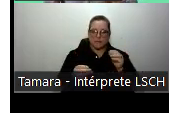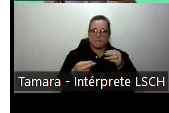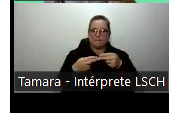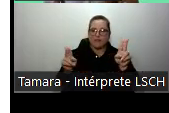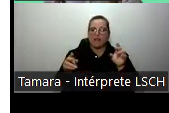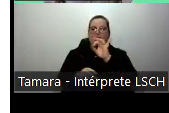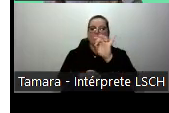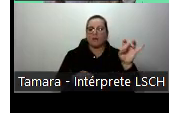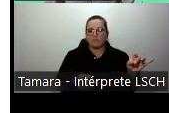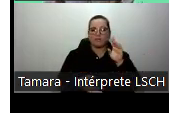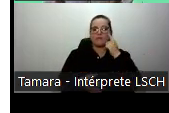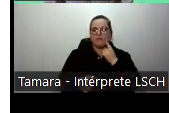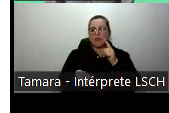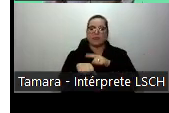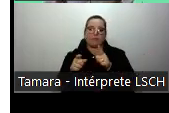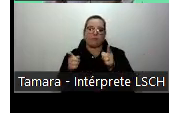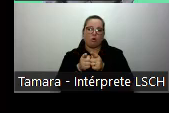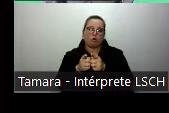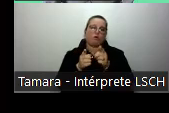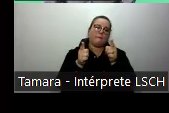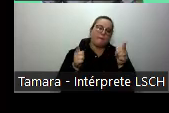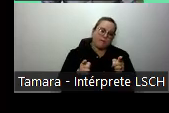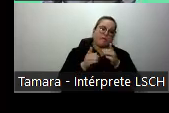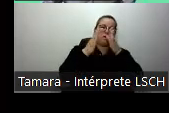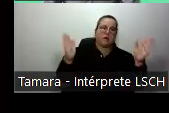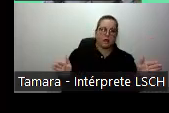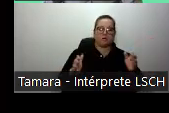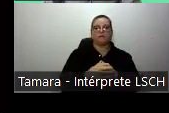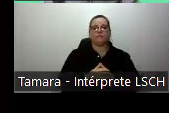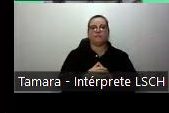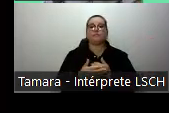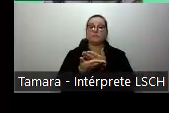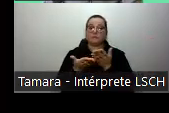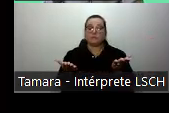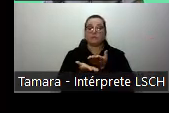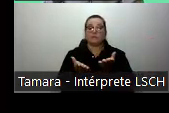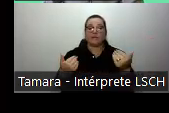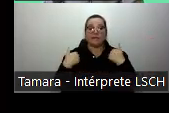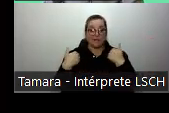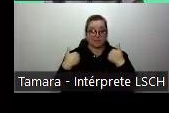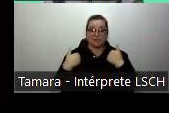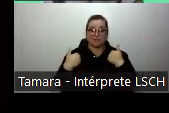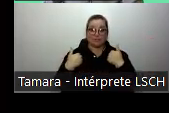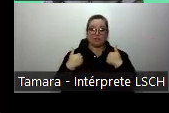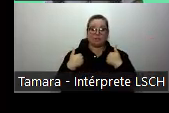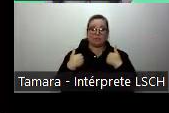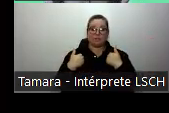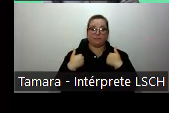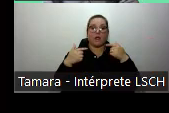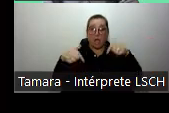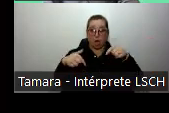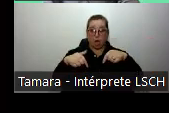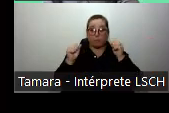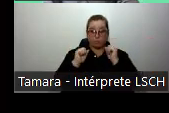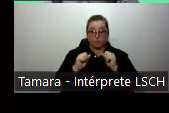dependiendo si son de corto mediano largo plazo y te invito a que hagas el siguiente ejercicio ya puedes ahora